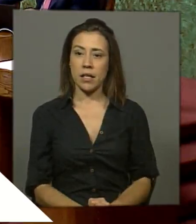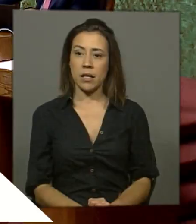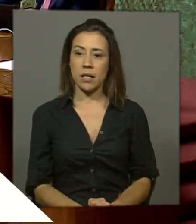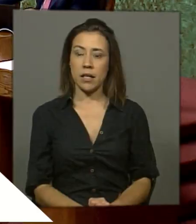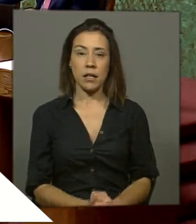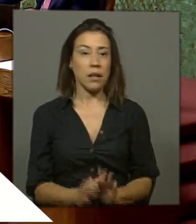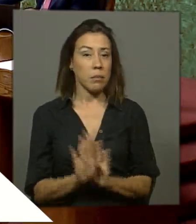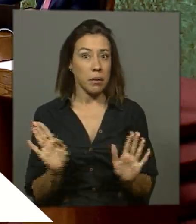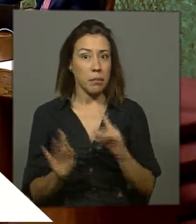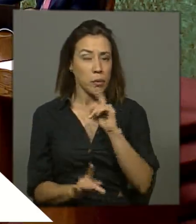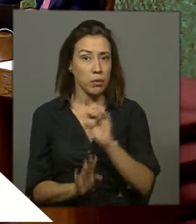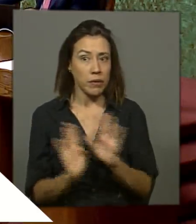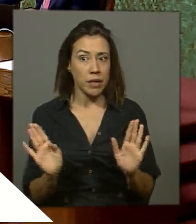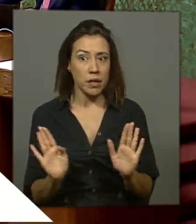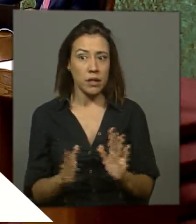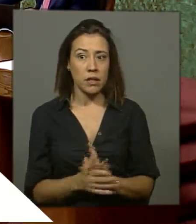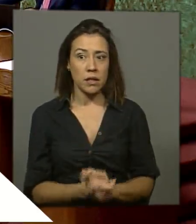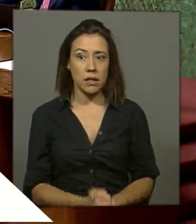no había